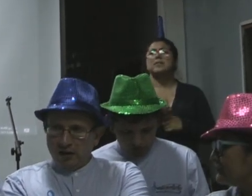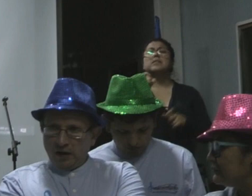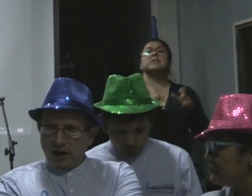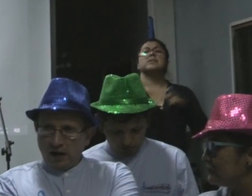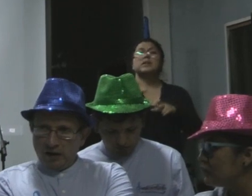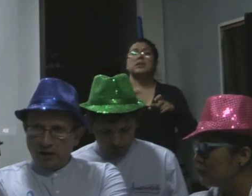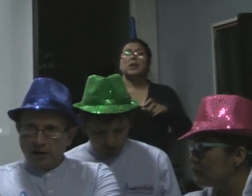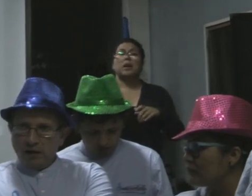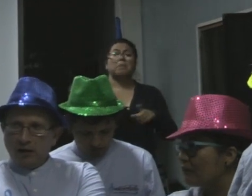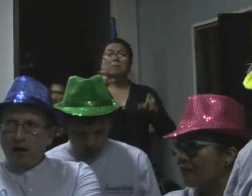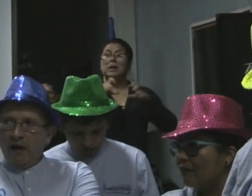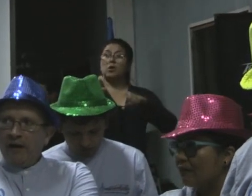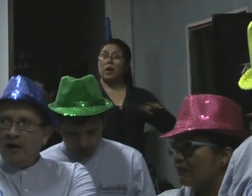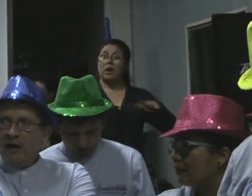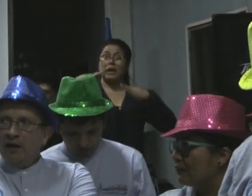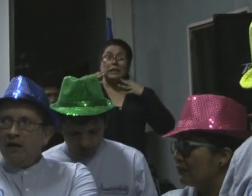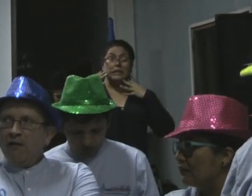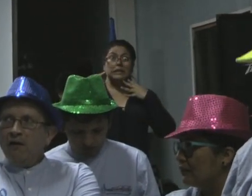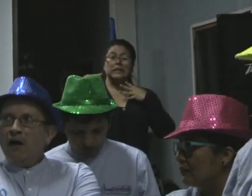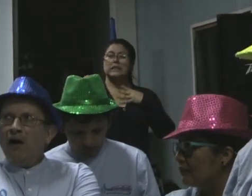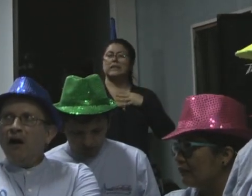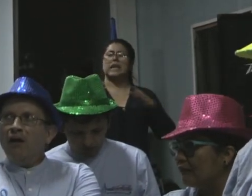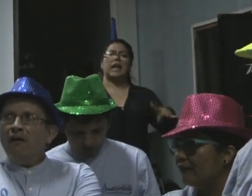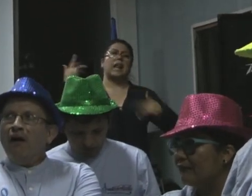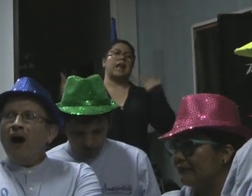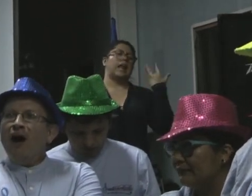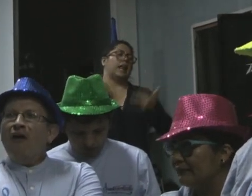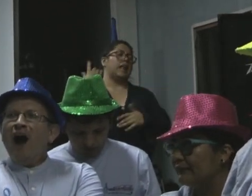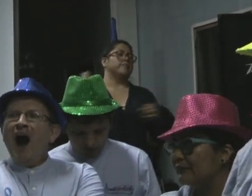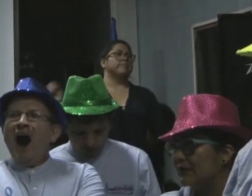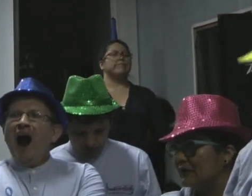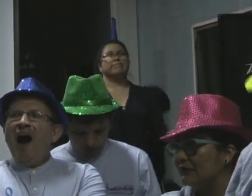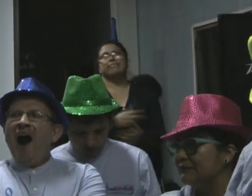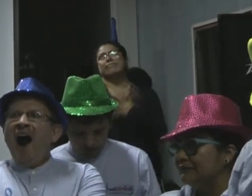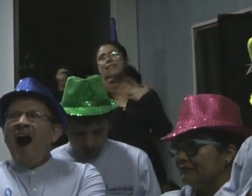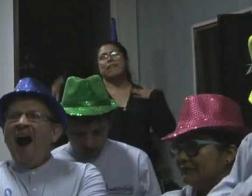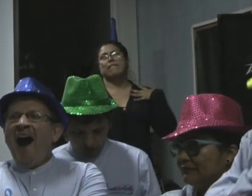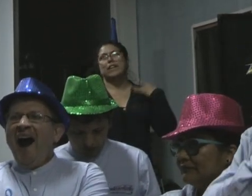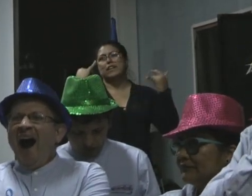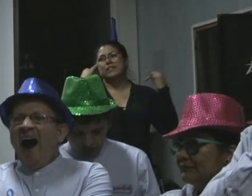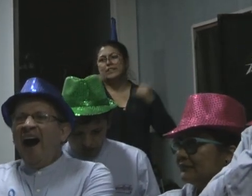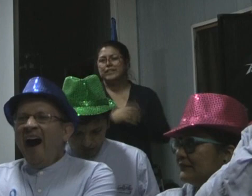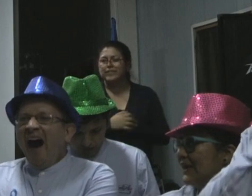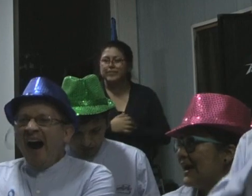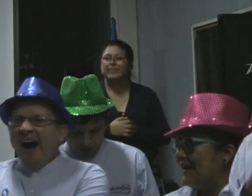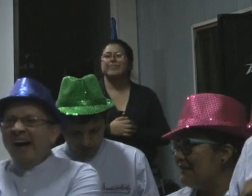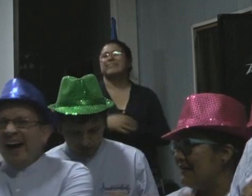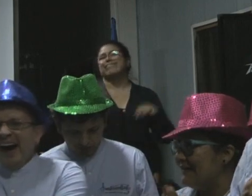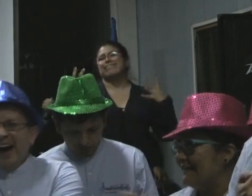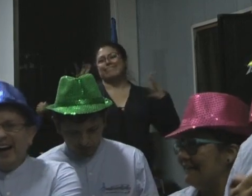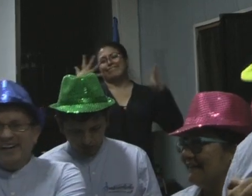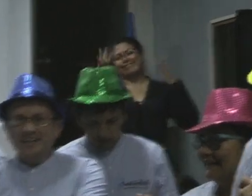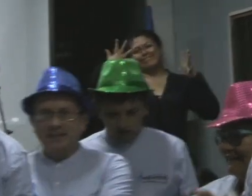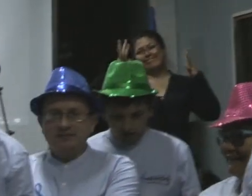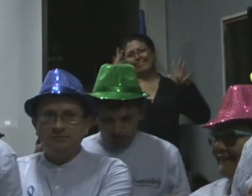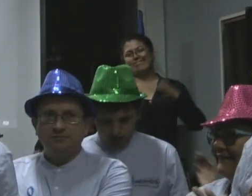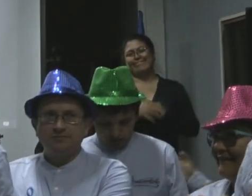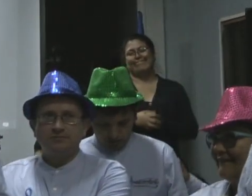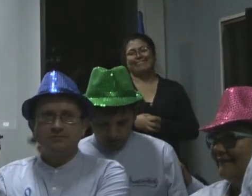cuando el público cuando está alegre. O sea, en síntesis,